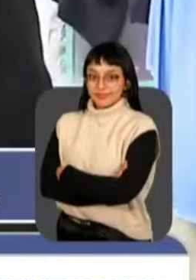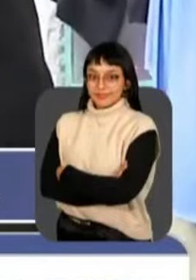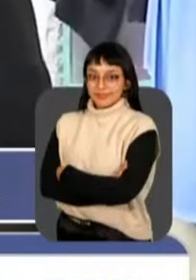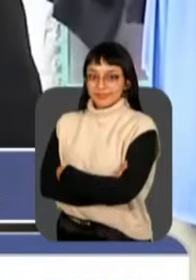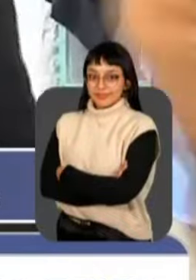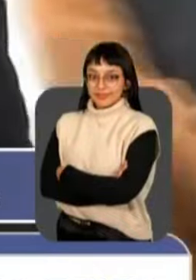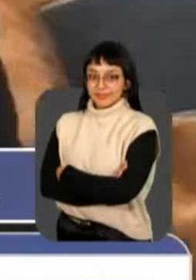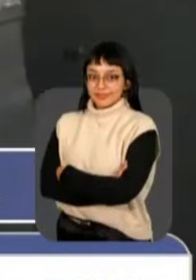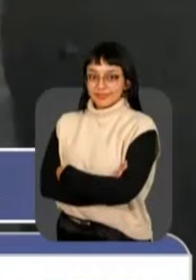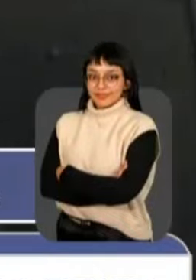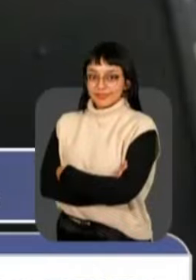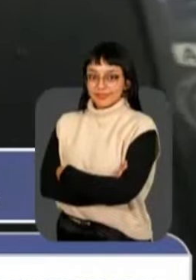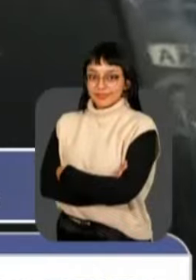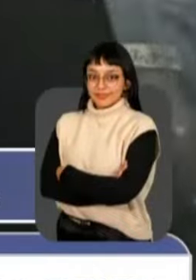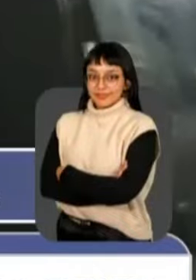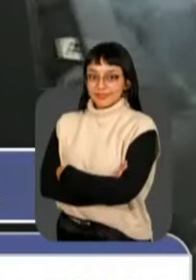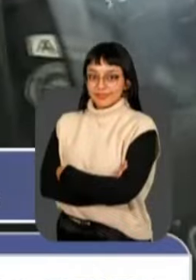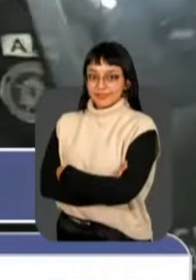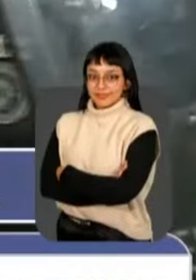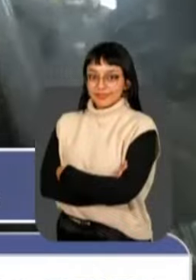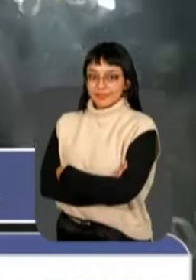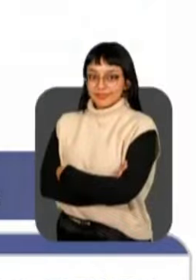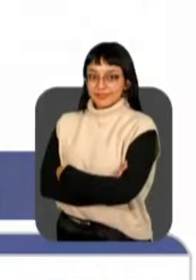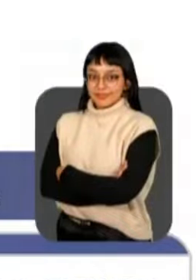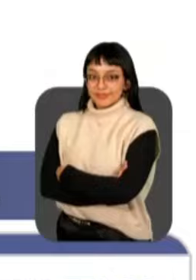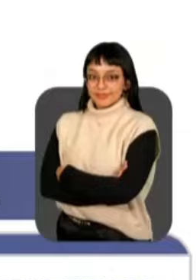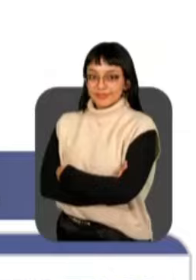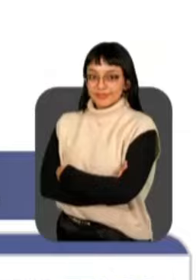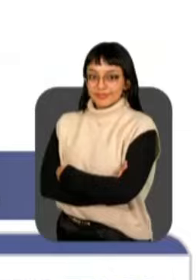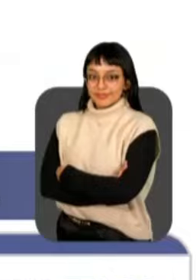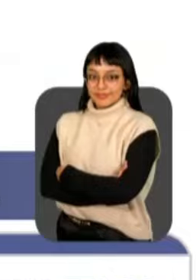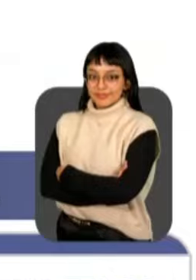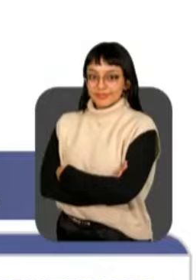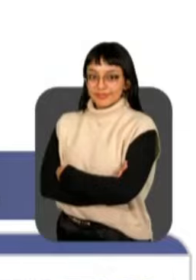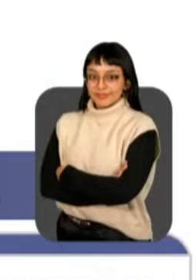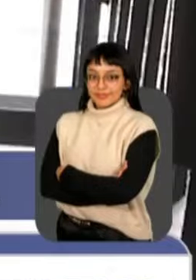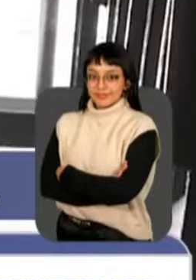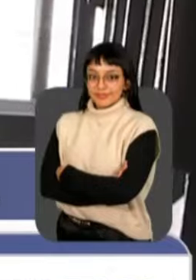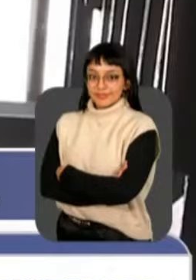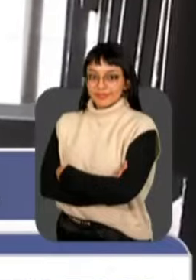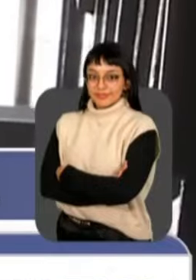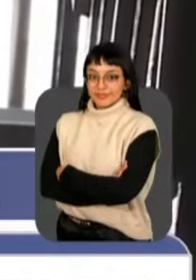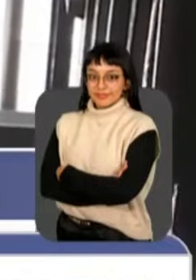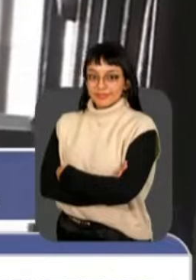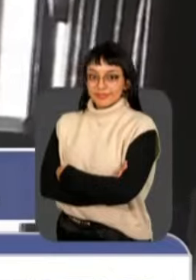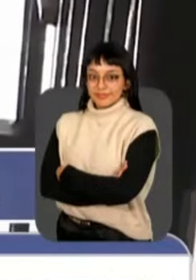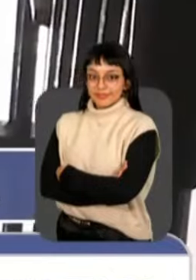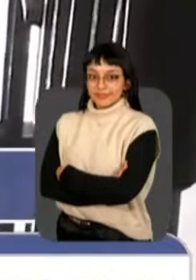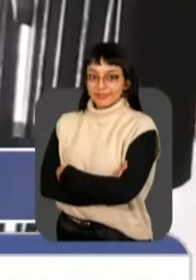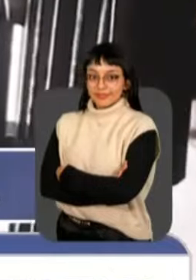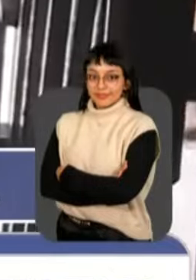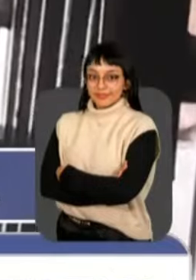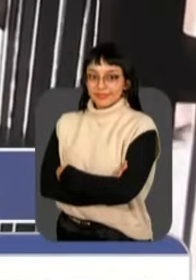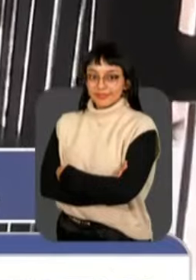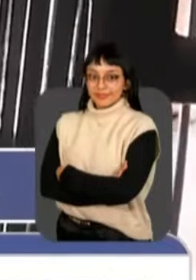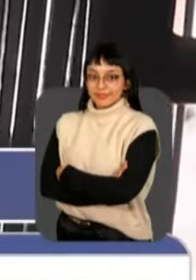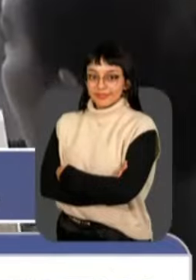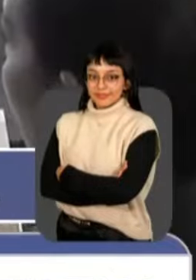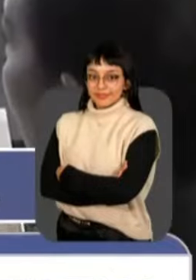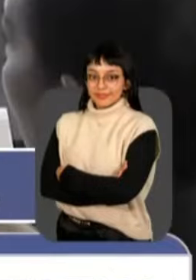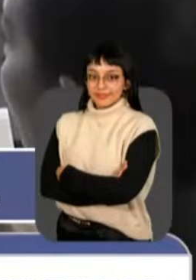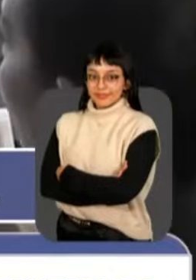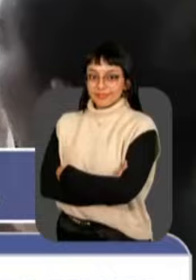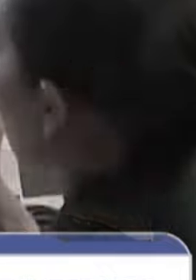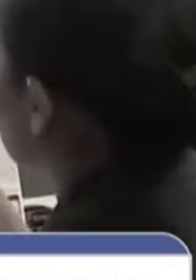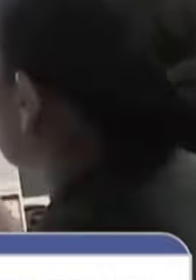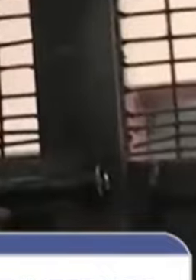qué finalmente estos dos reclusos logran escapar del centro penitenciario Colina 1. Escuchemos lo que dijo esta mañana el subsecretario del Interior, Manuel